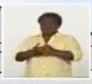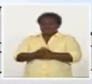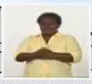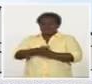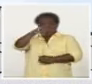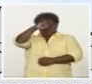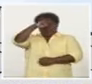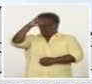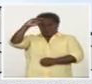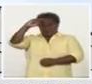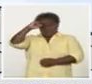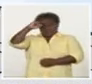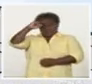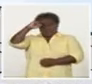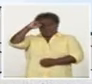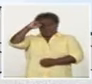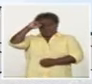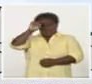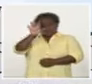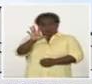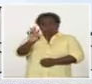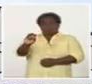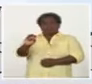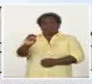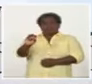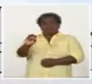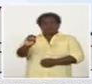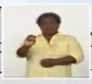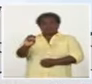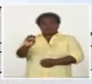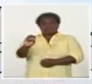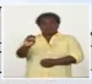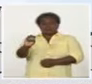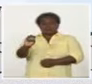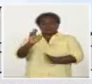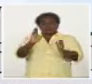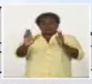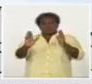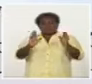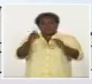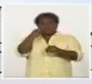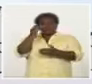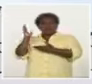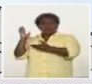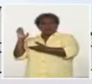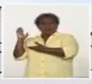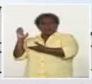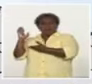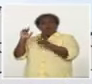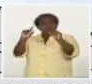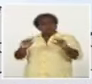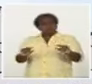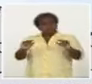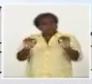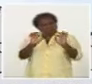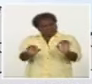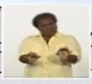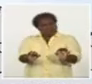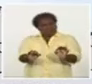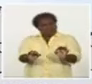con una cifra elevada, 50. Pues, centro lo vemos así y realmente es menos, pero de todas